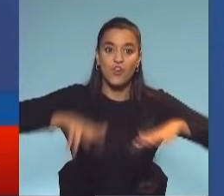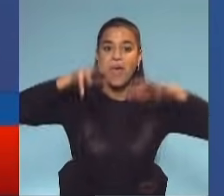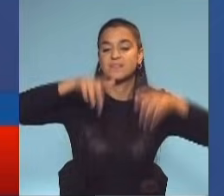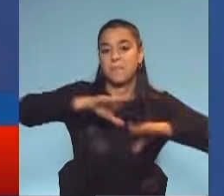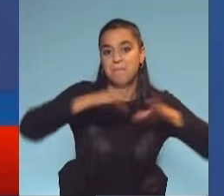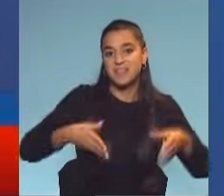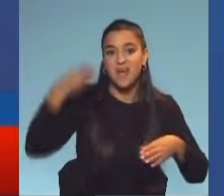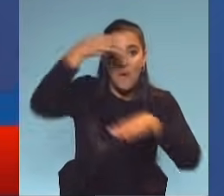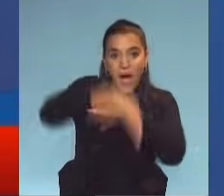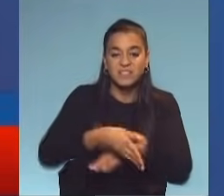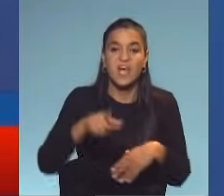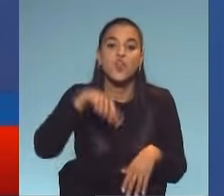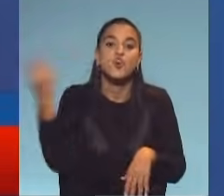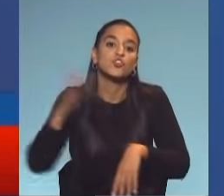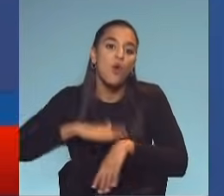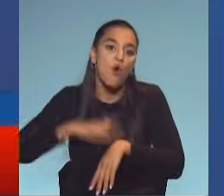día.